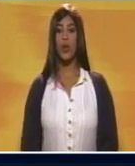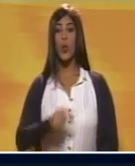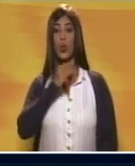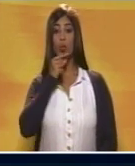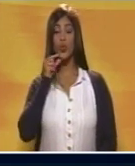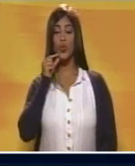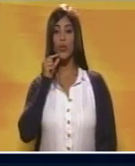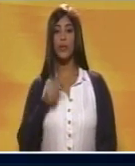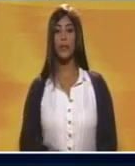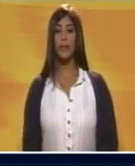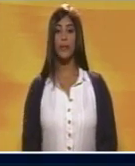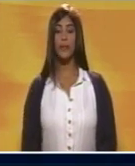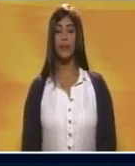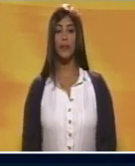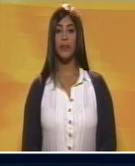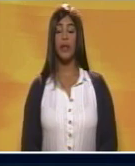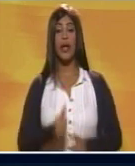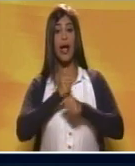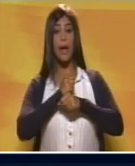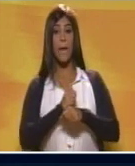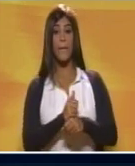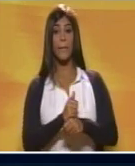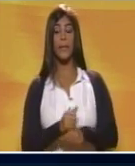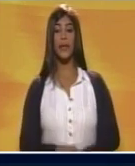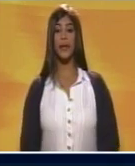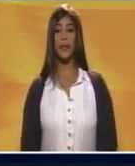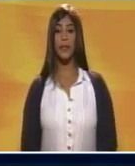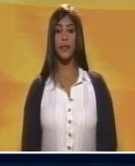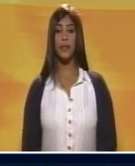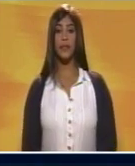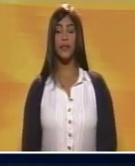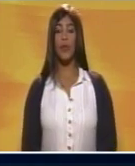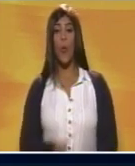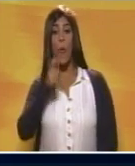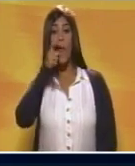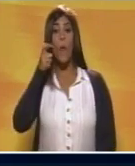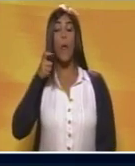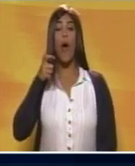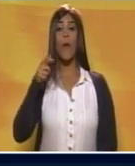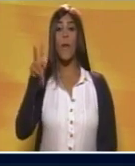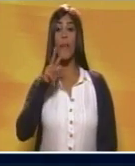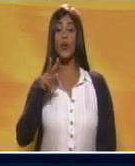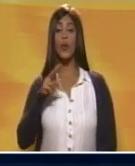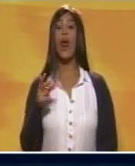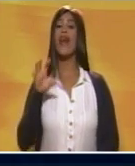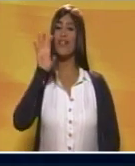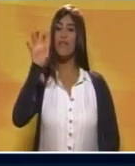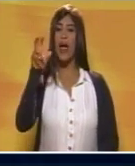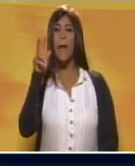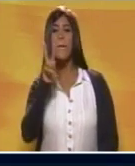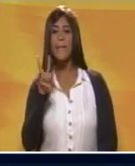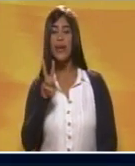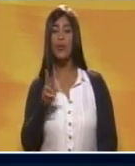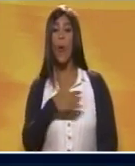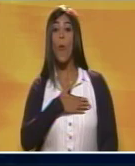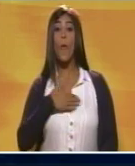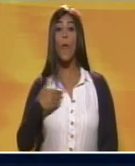Rusia espera que el pueblo venezolano, la nación venezolana,